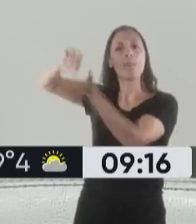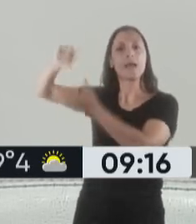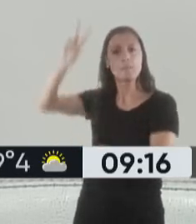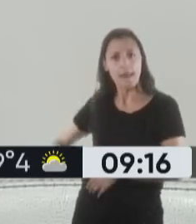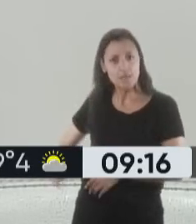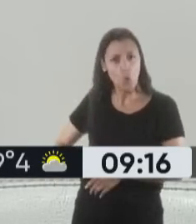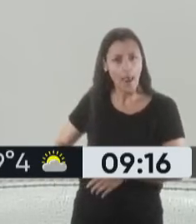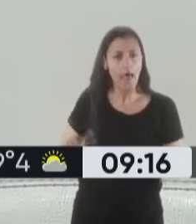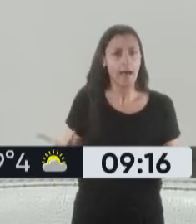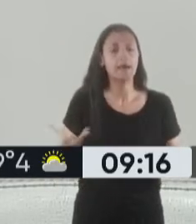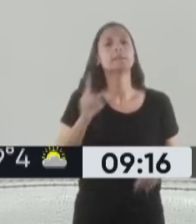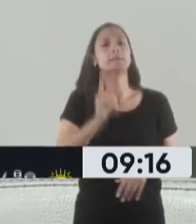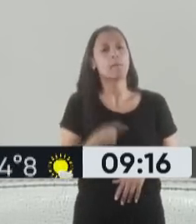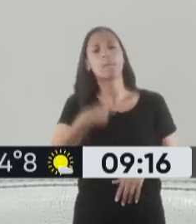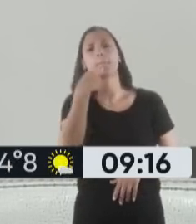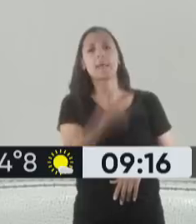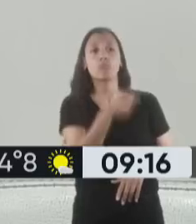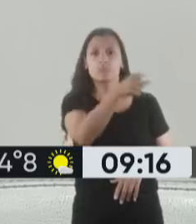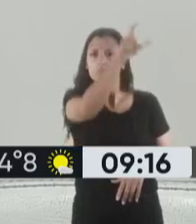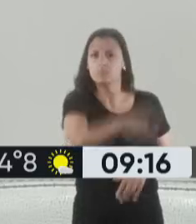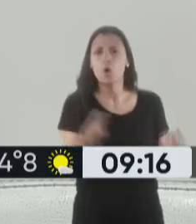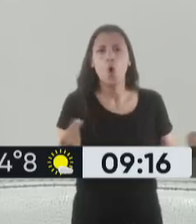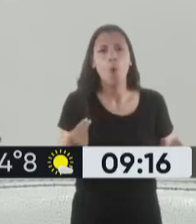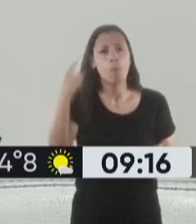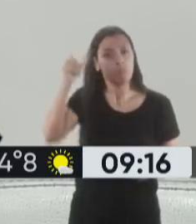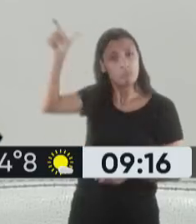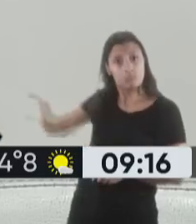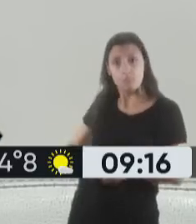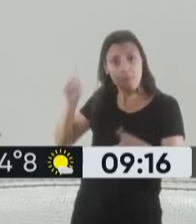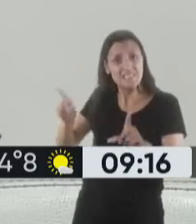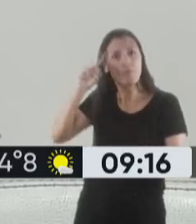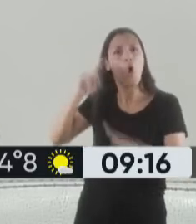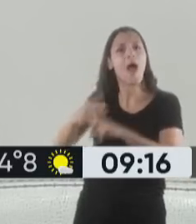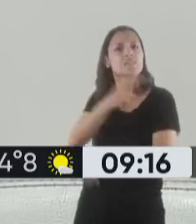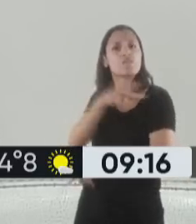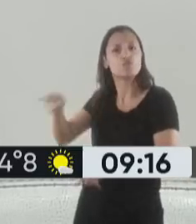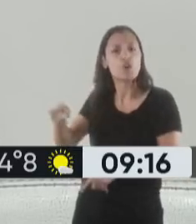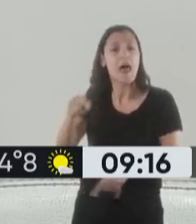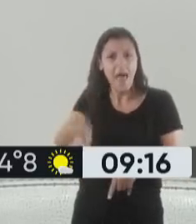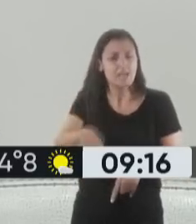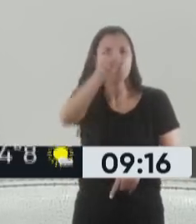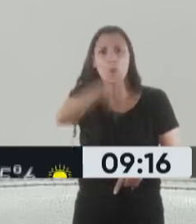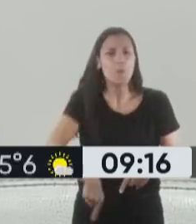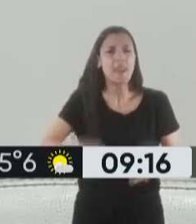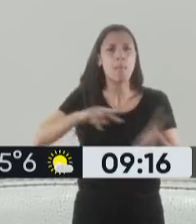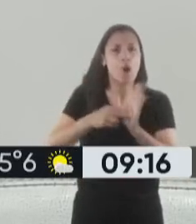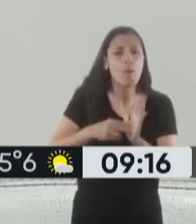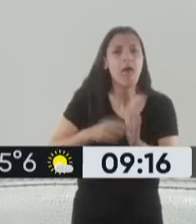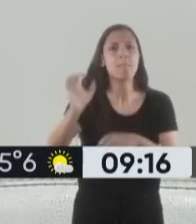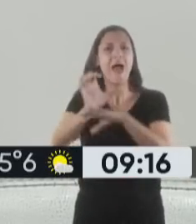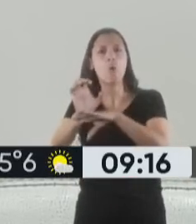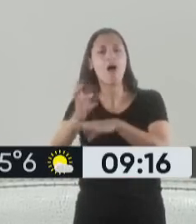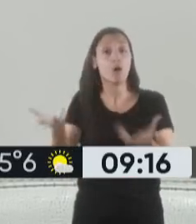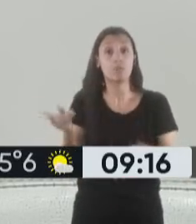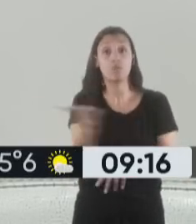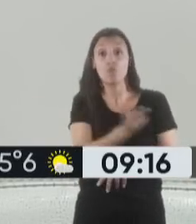ese marco consultarle cómo califican a la exfuncionaria. Esto implica una ruptura diplomática con Ecuador, dado la salida